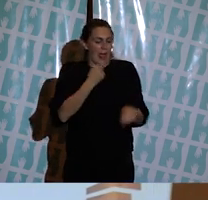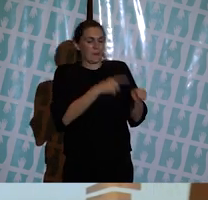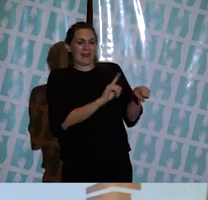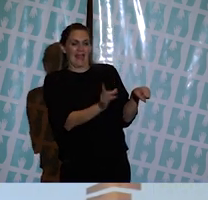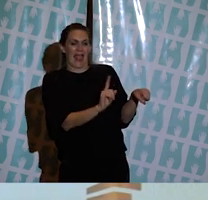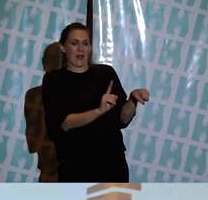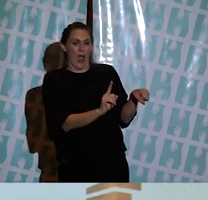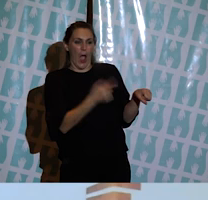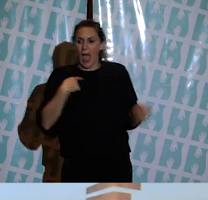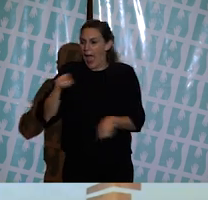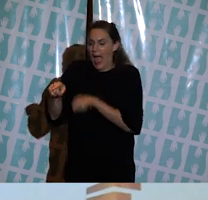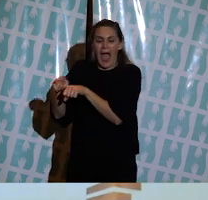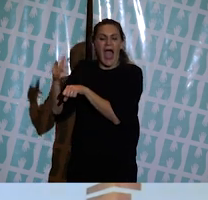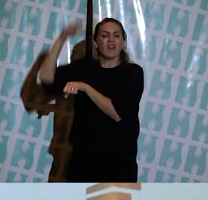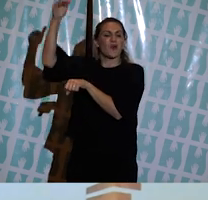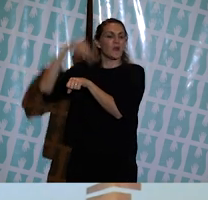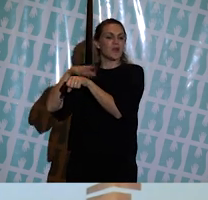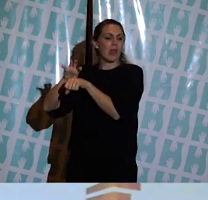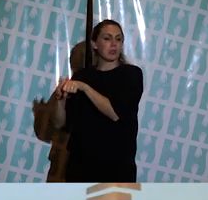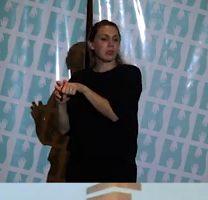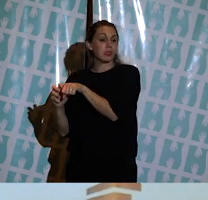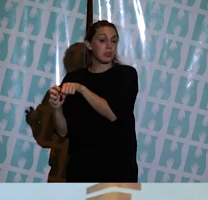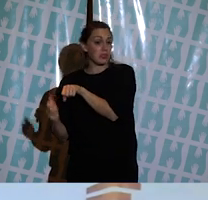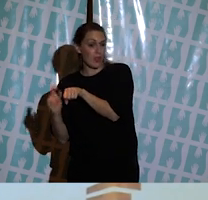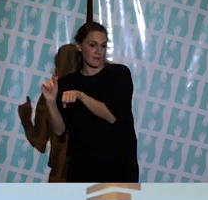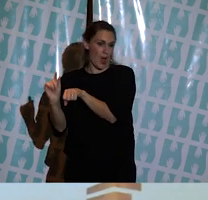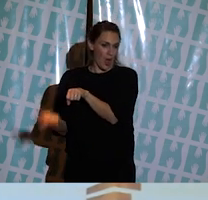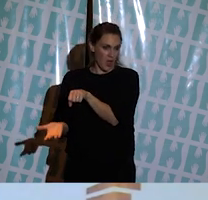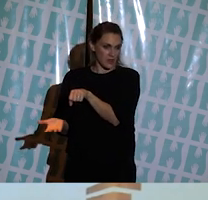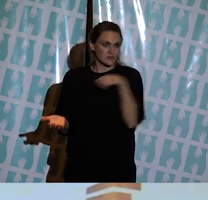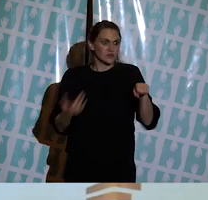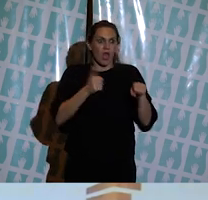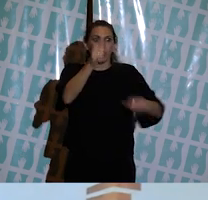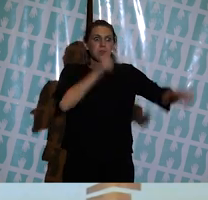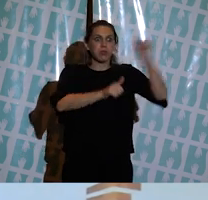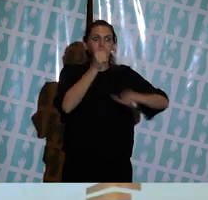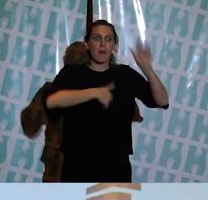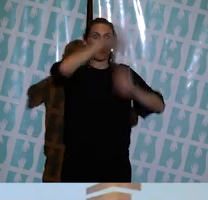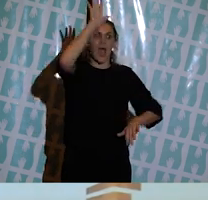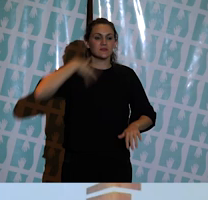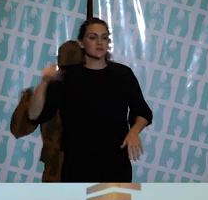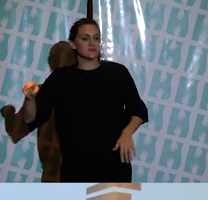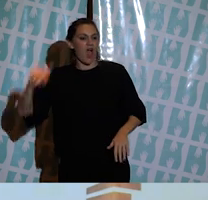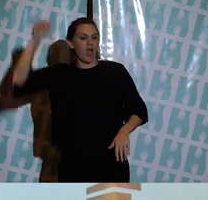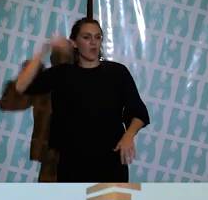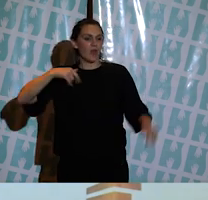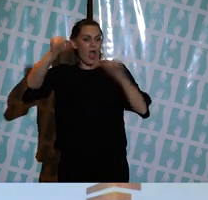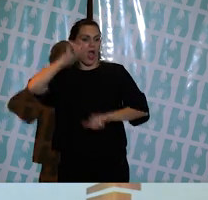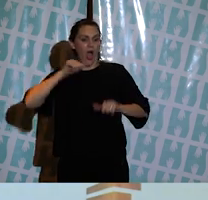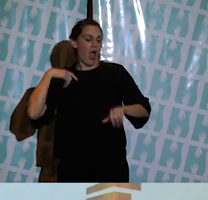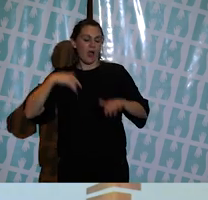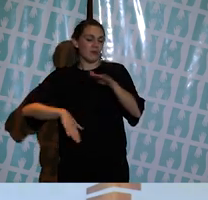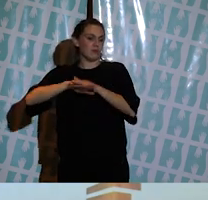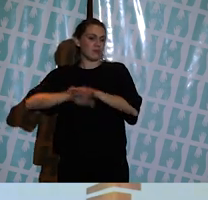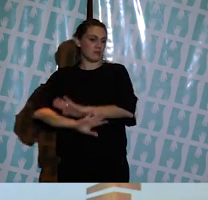tiene menos rechazo, pueden tomar mucho, empezando a tener cultura alcohólica. Y respecto a esos niñitos